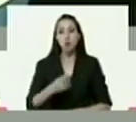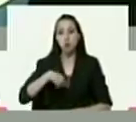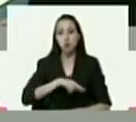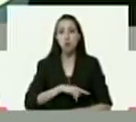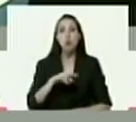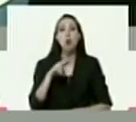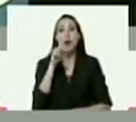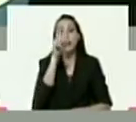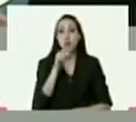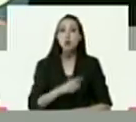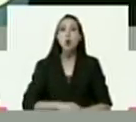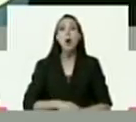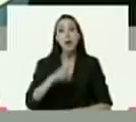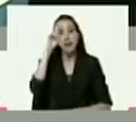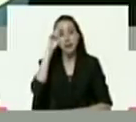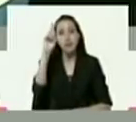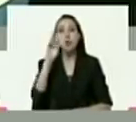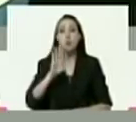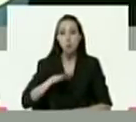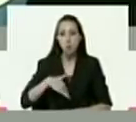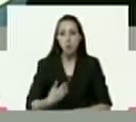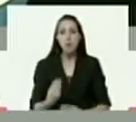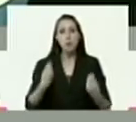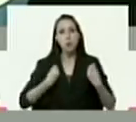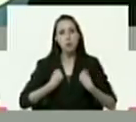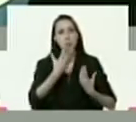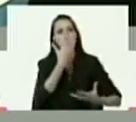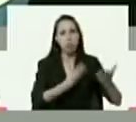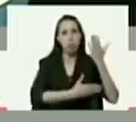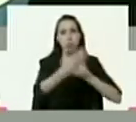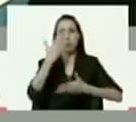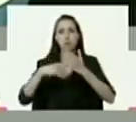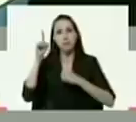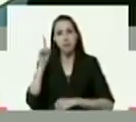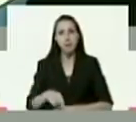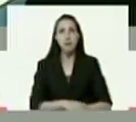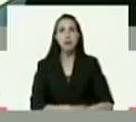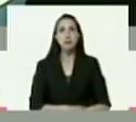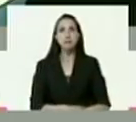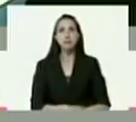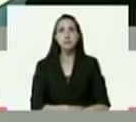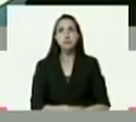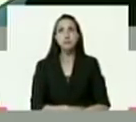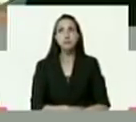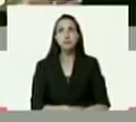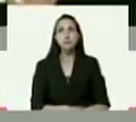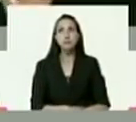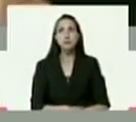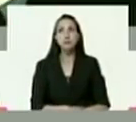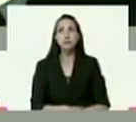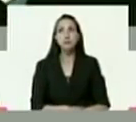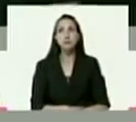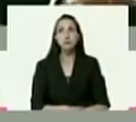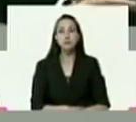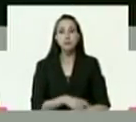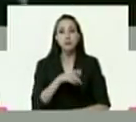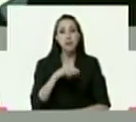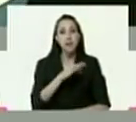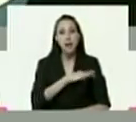y podamos convivir y coexistir y hasta cooperar si fuera el caso. El señor Bolton, según los